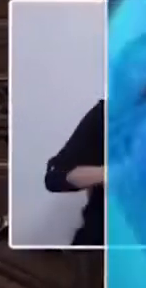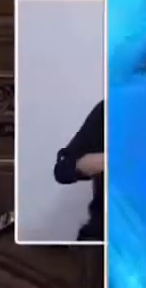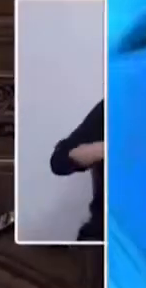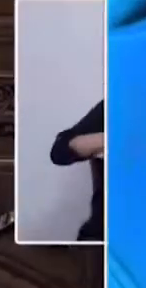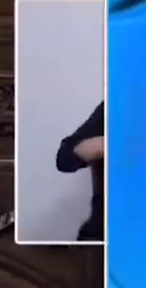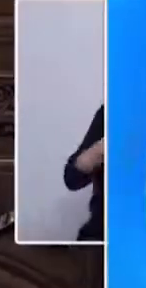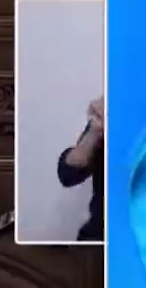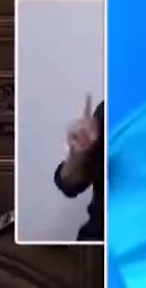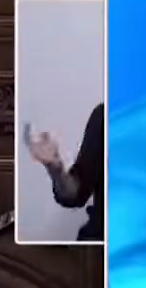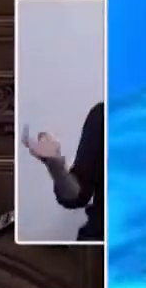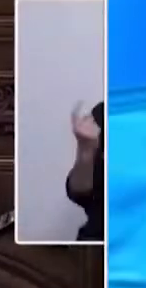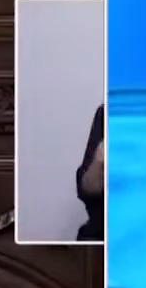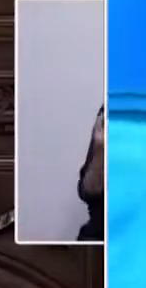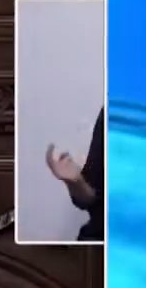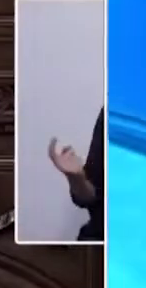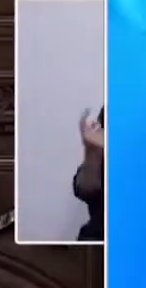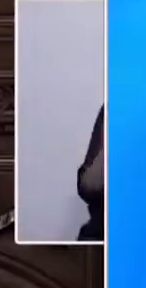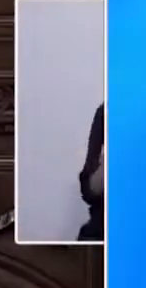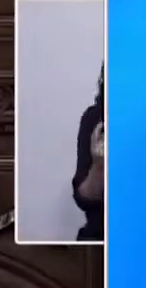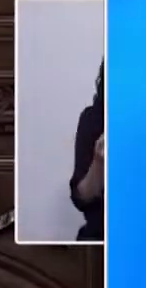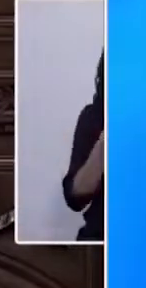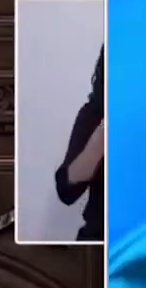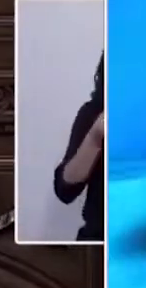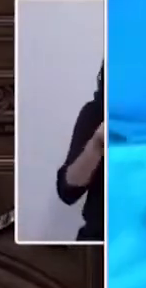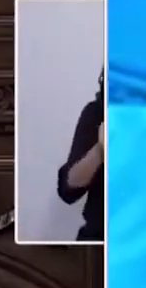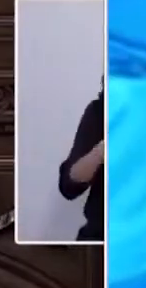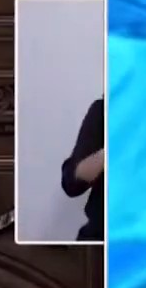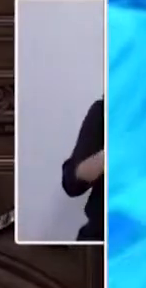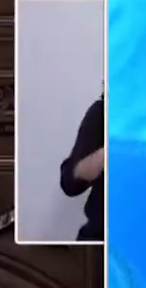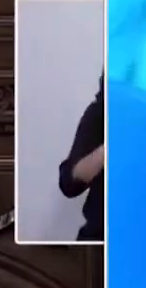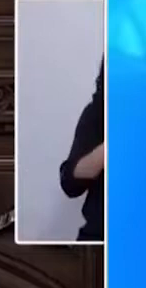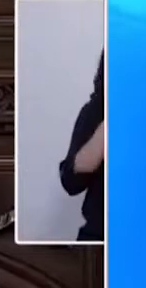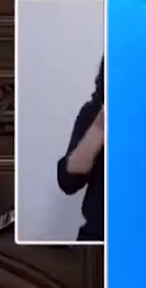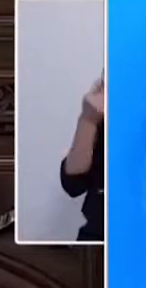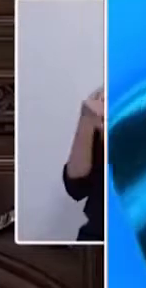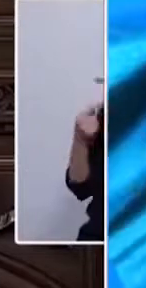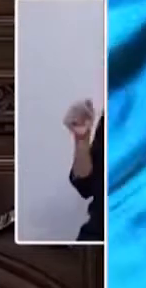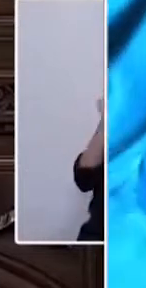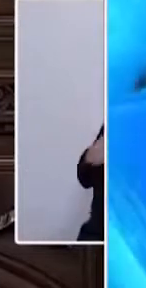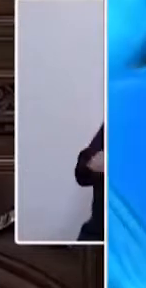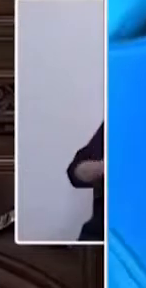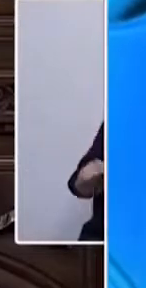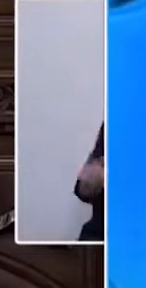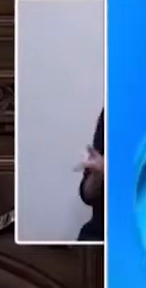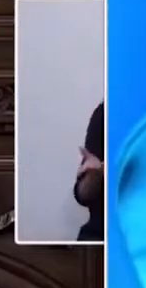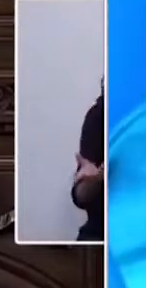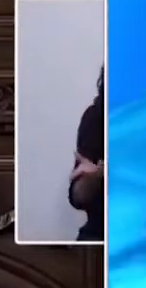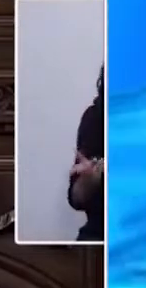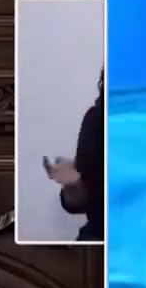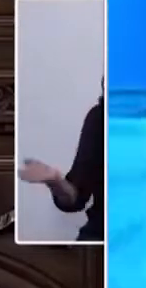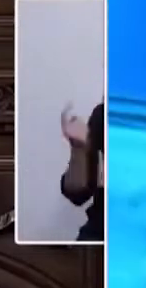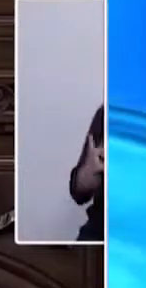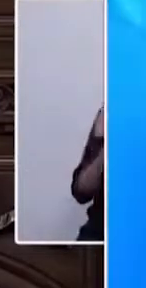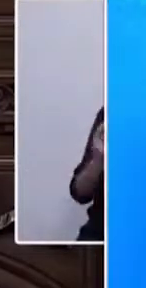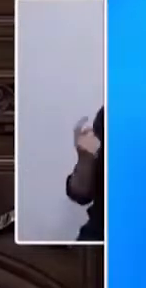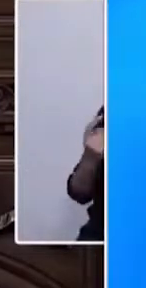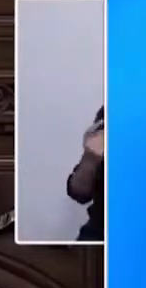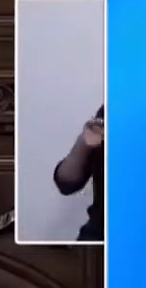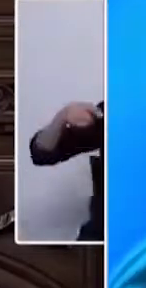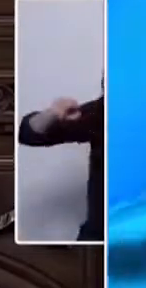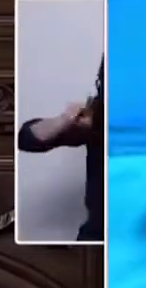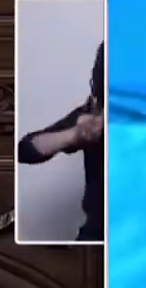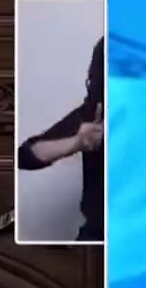proceso pasa más allá de cómo quedaron las ideas que yo quería representar, que por cierto, esta es una constitución que a mí